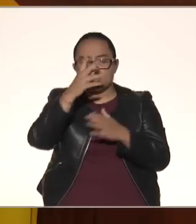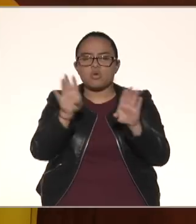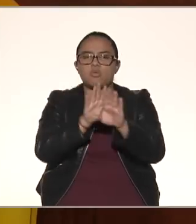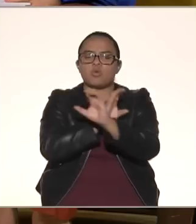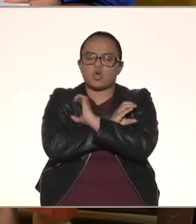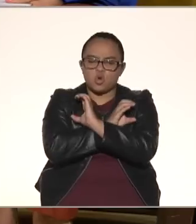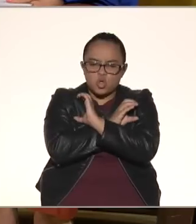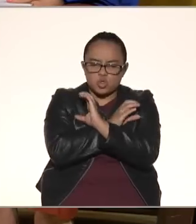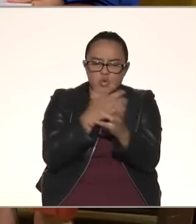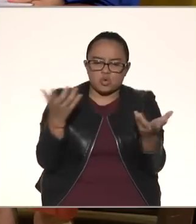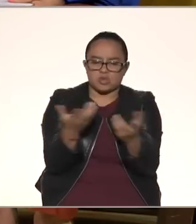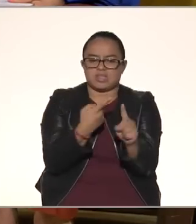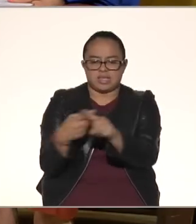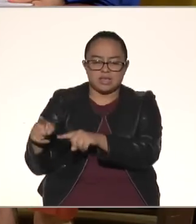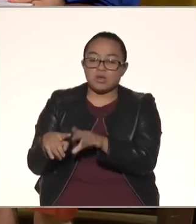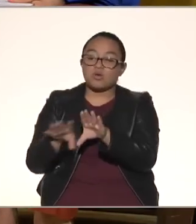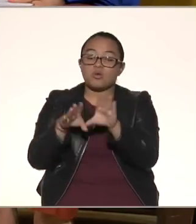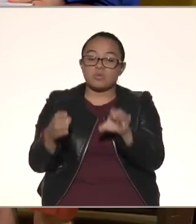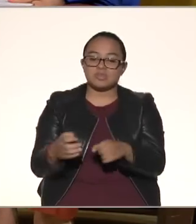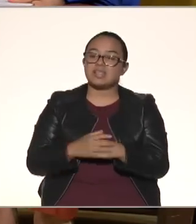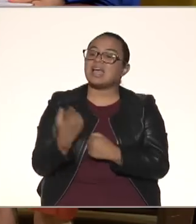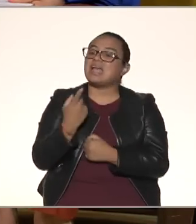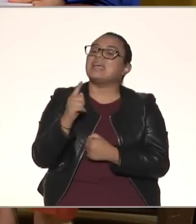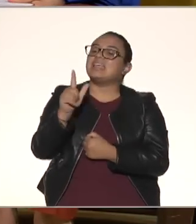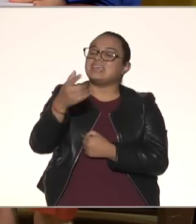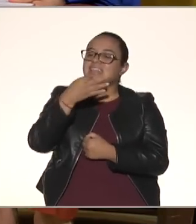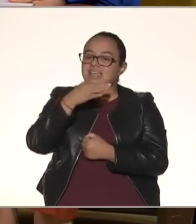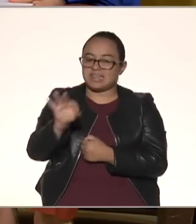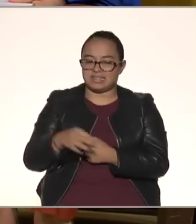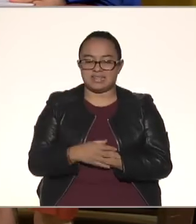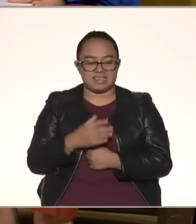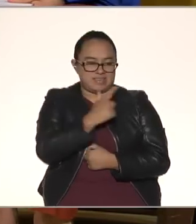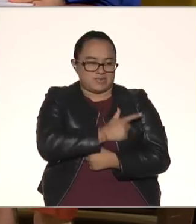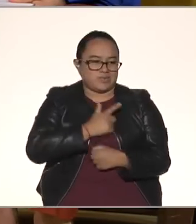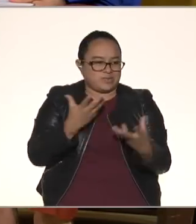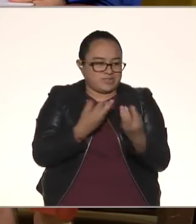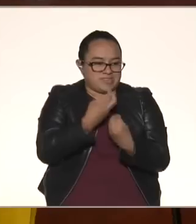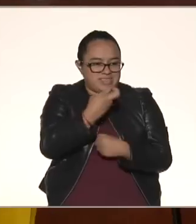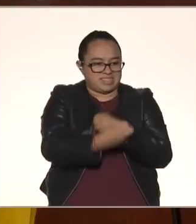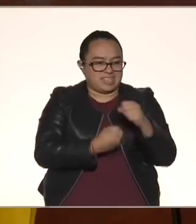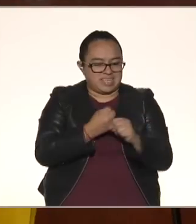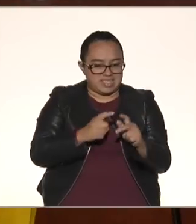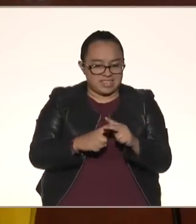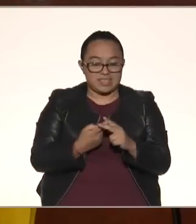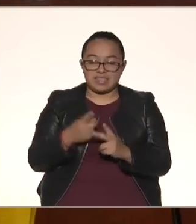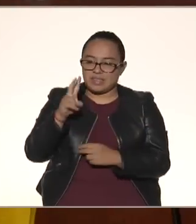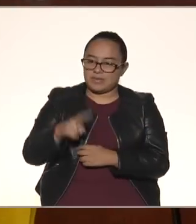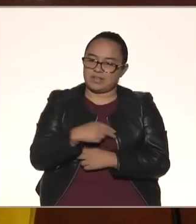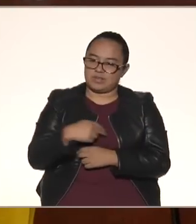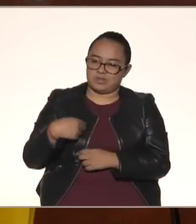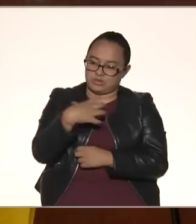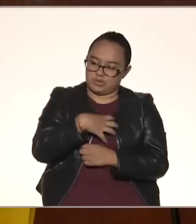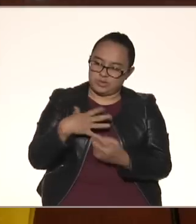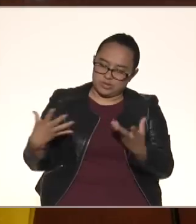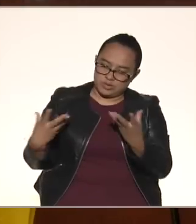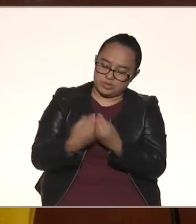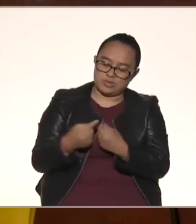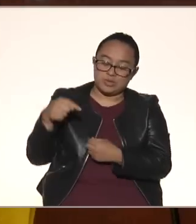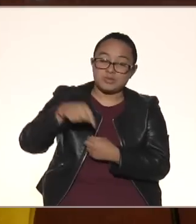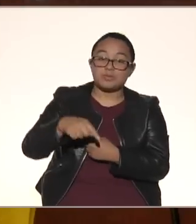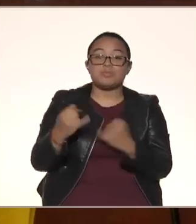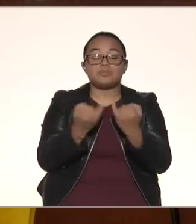¿Cómo estás? Muy bien, muchas gracias. Feliz de empezar el año con ustedes. Ay, muchas gracias. Nosotros también estamos muy contentos de que estés con nosotros.